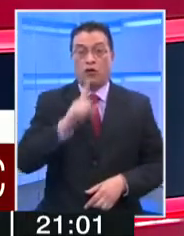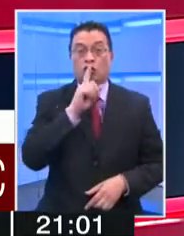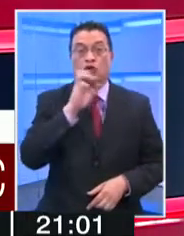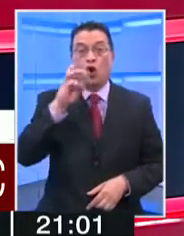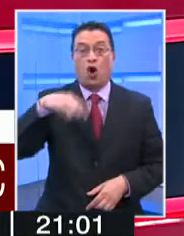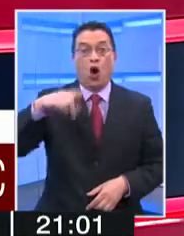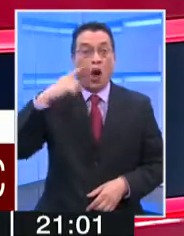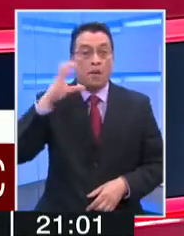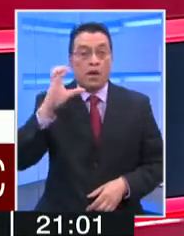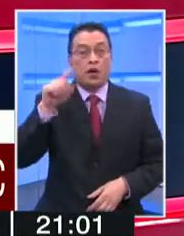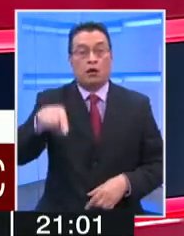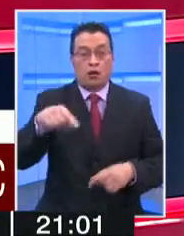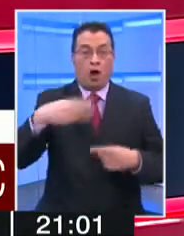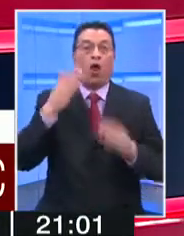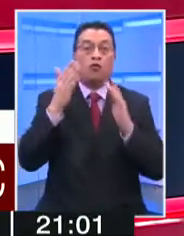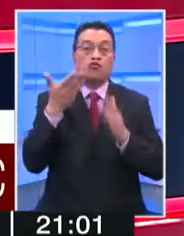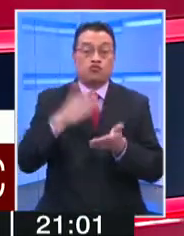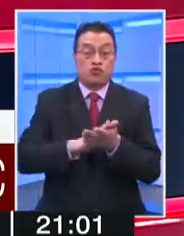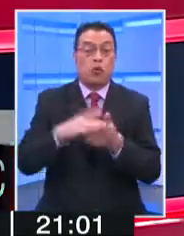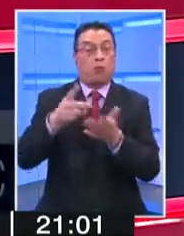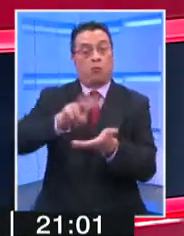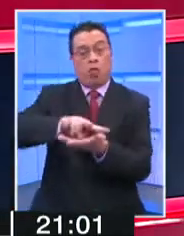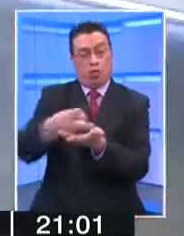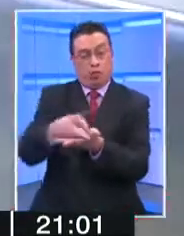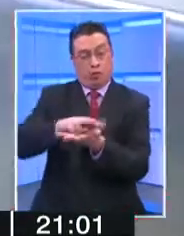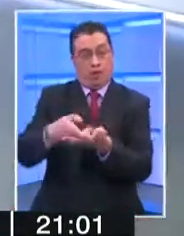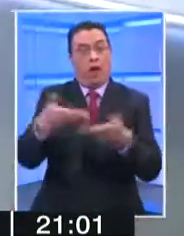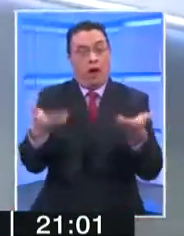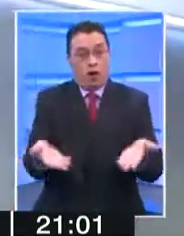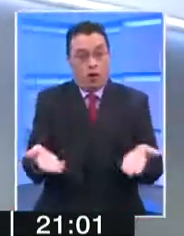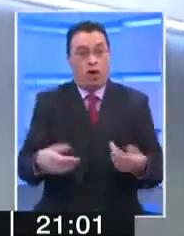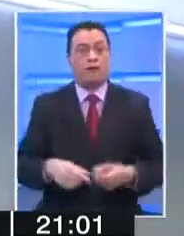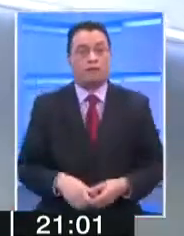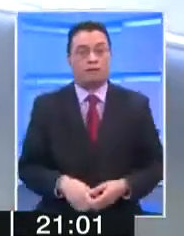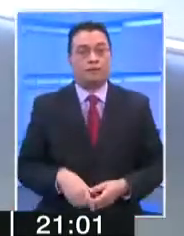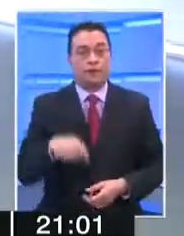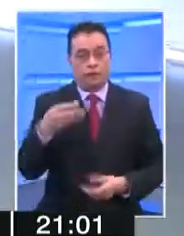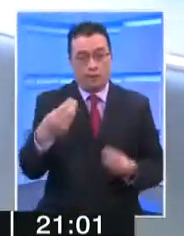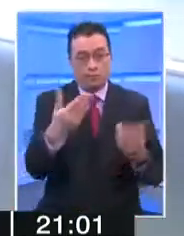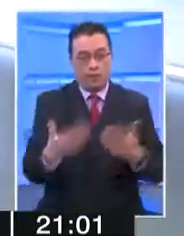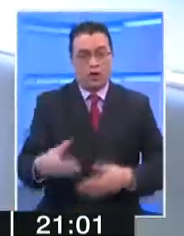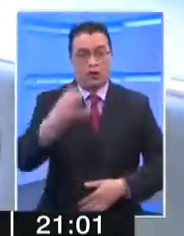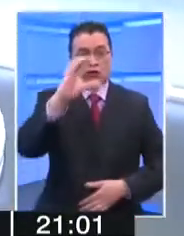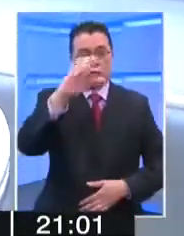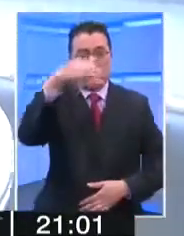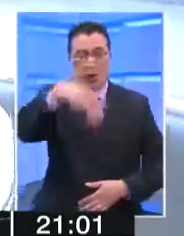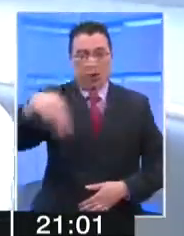tomic revolcándose en su tumba bienvenidos a cnn prime estos son los otros titulares del día